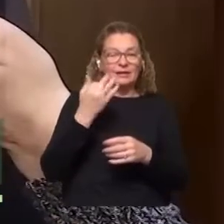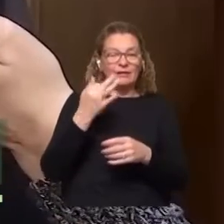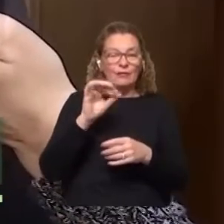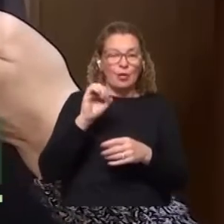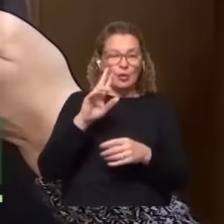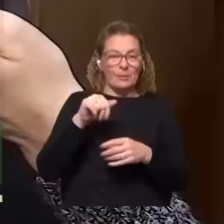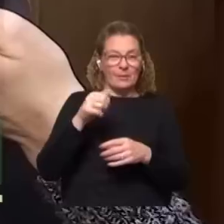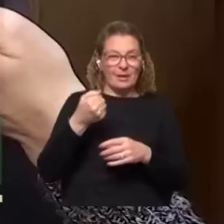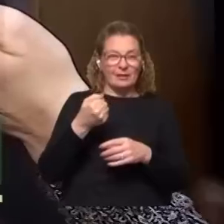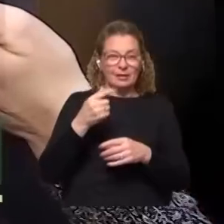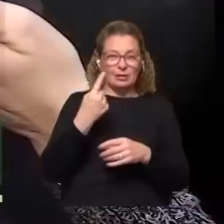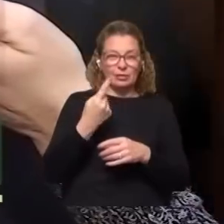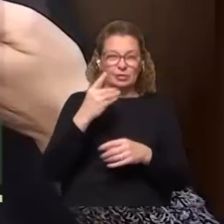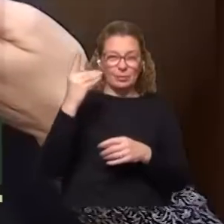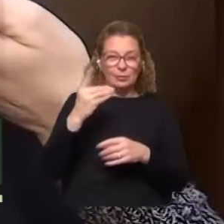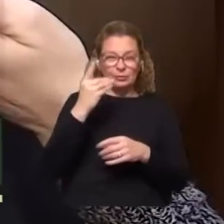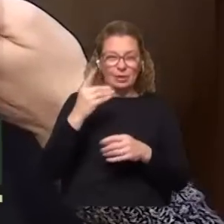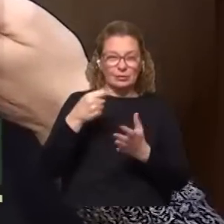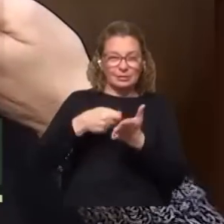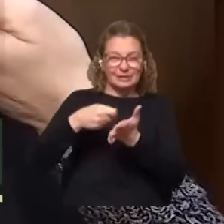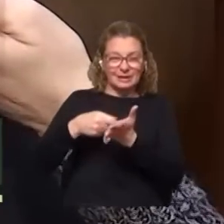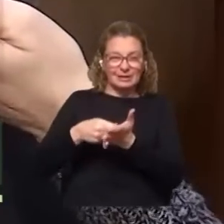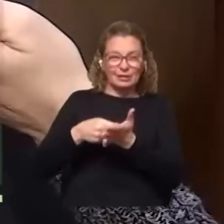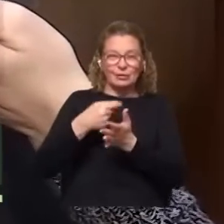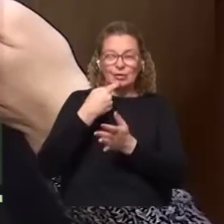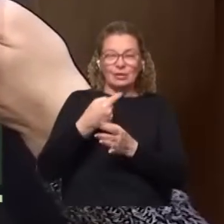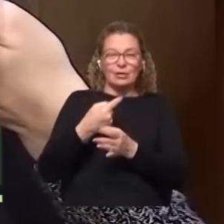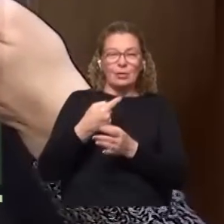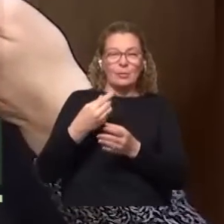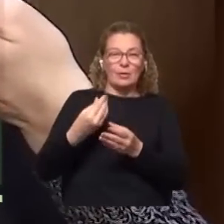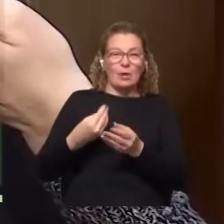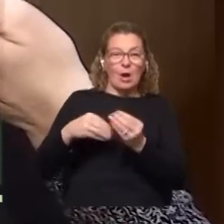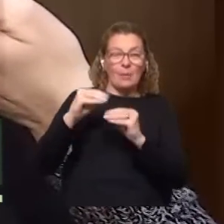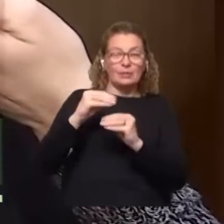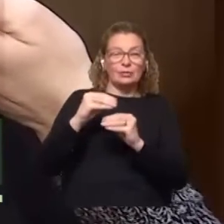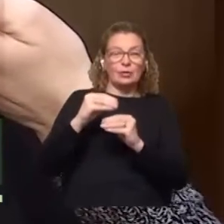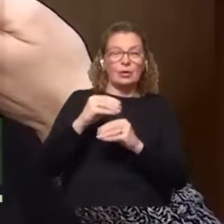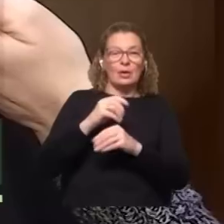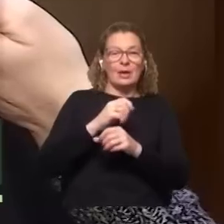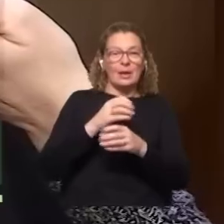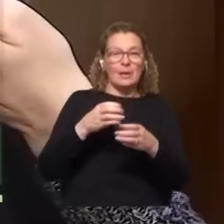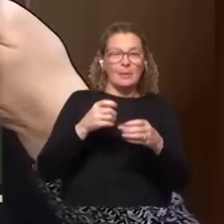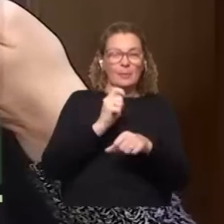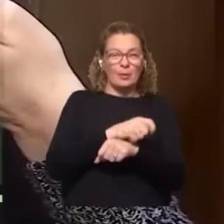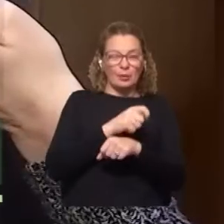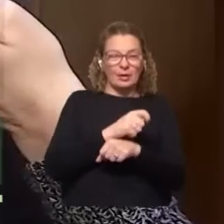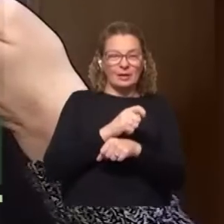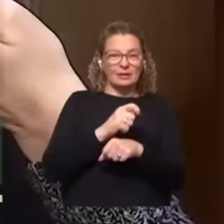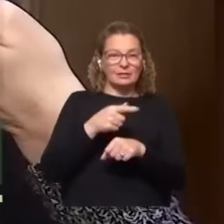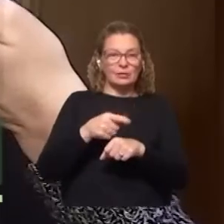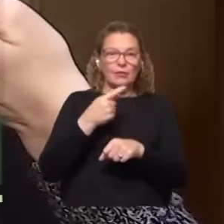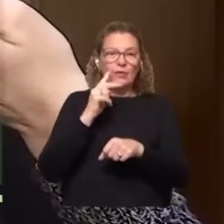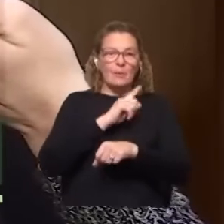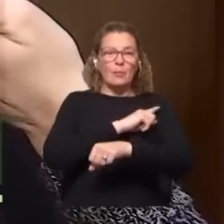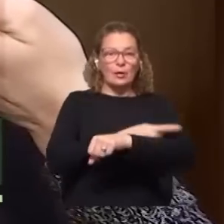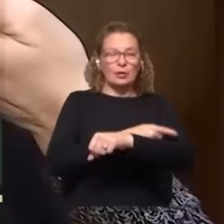contencioso administrativo que en diputados ese dinero fue establecido para los aumentos del poder judicial quedó por el camino eso lo vamos